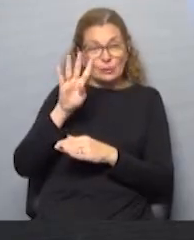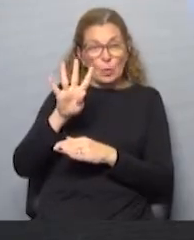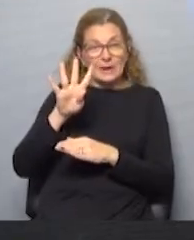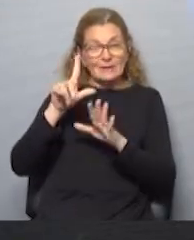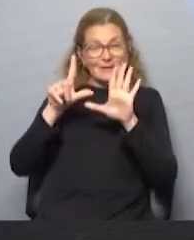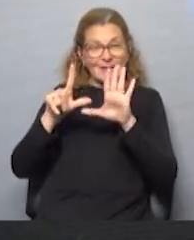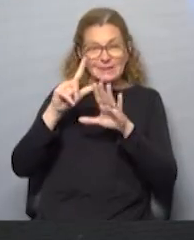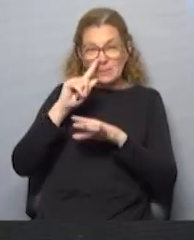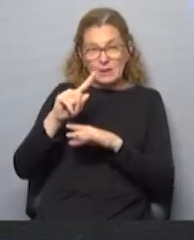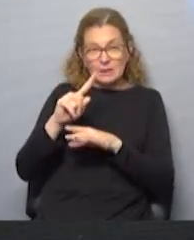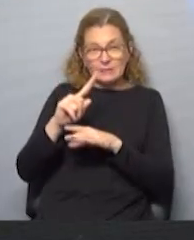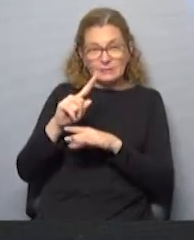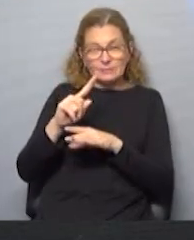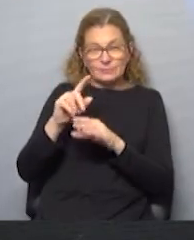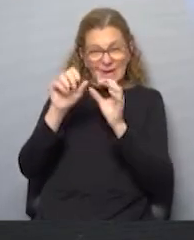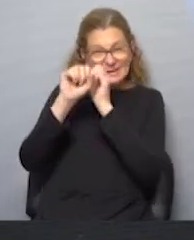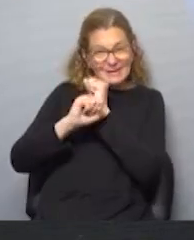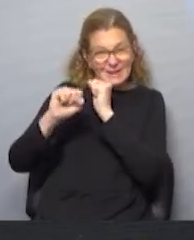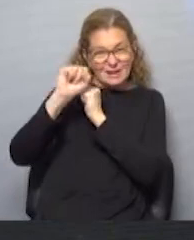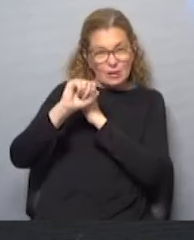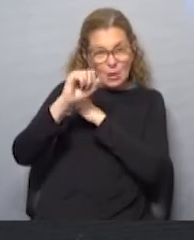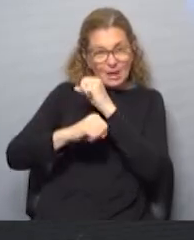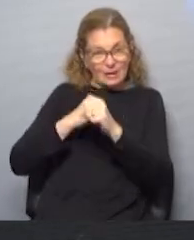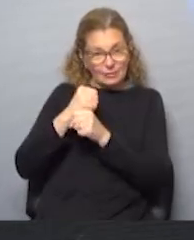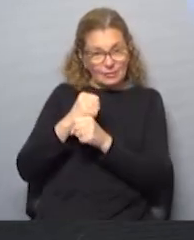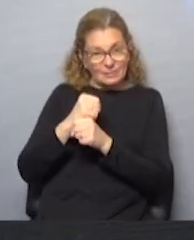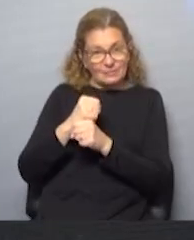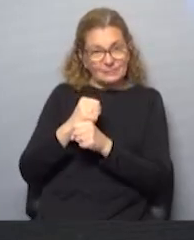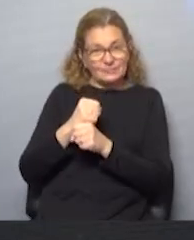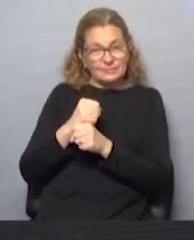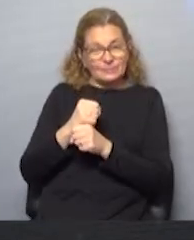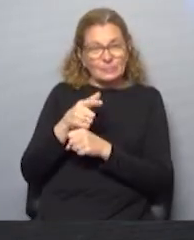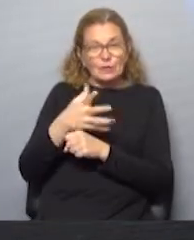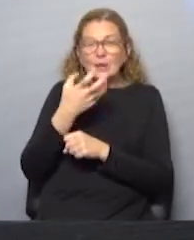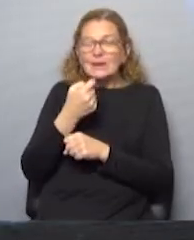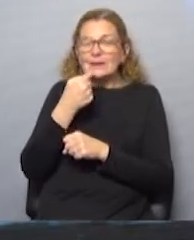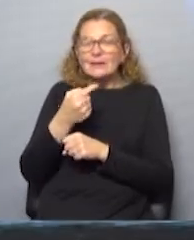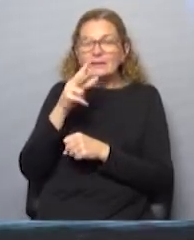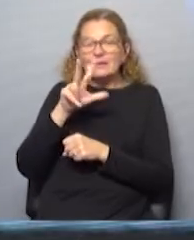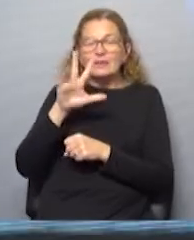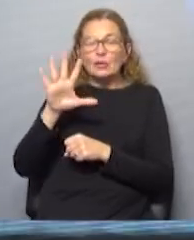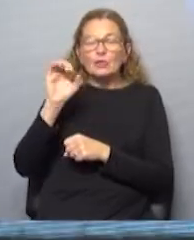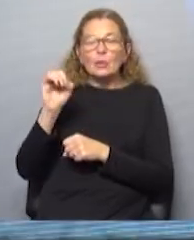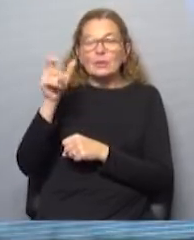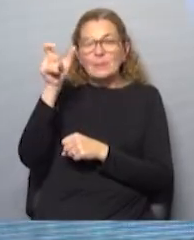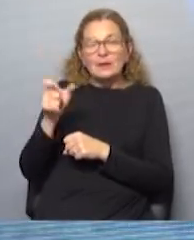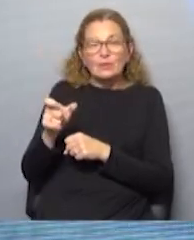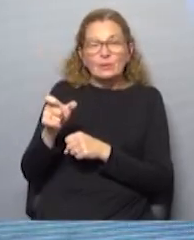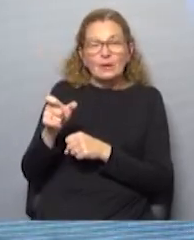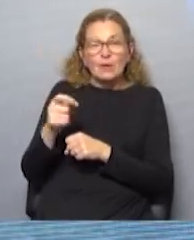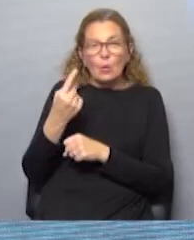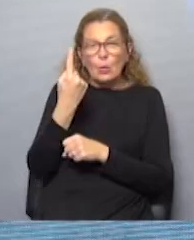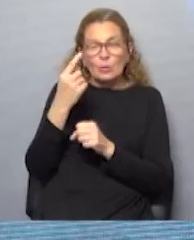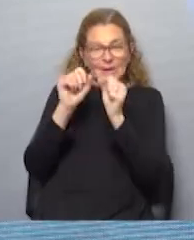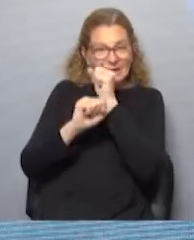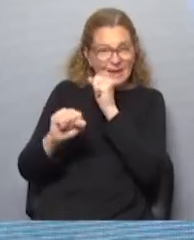mil ingenieros año 147 mil eso quiere decir que cada 350 ciudadanos está formando un